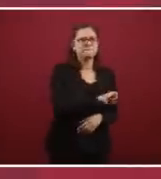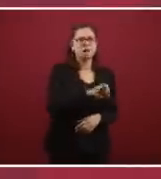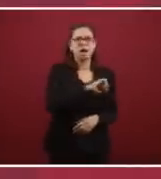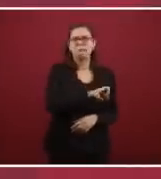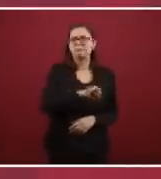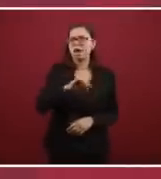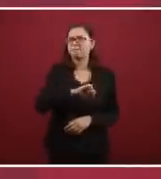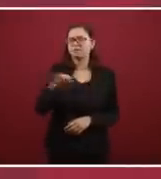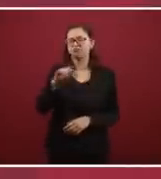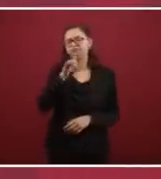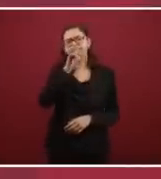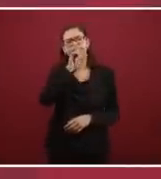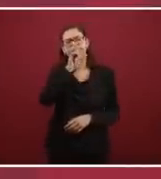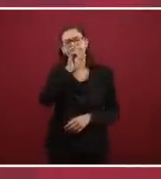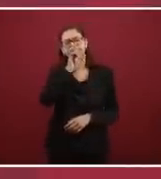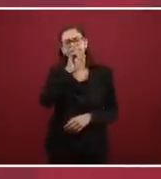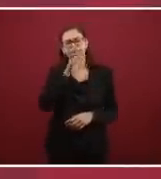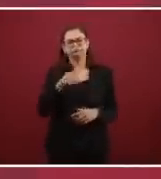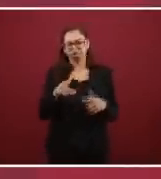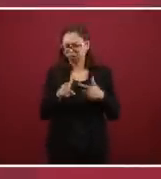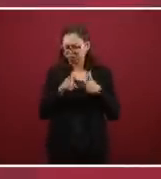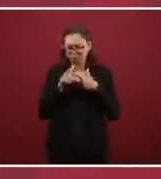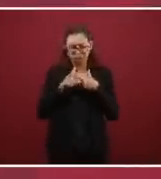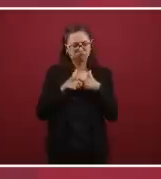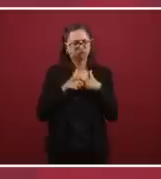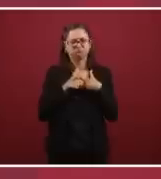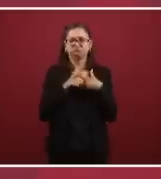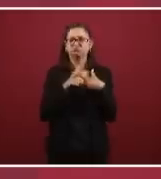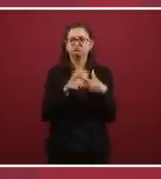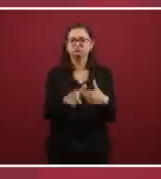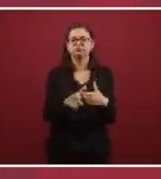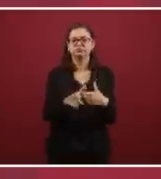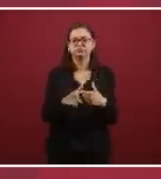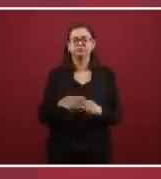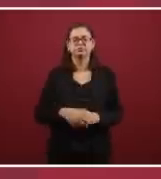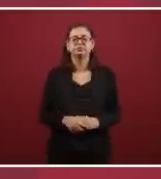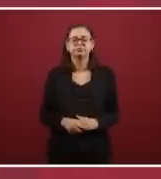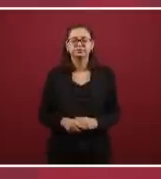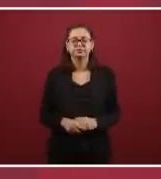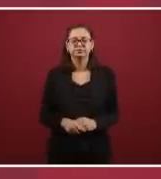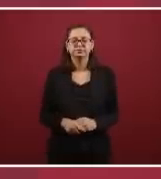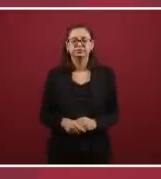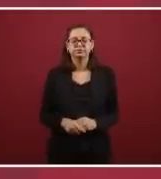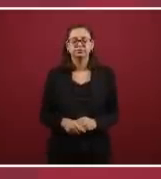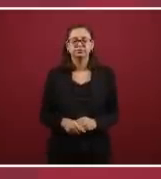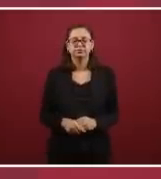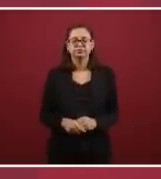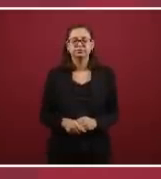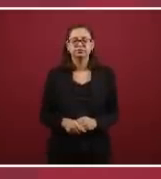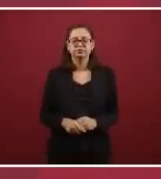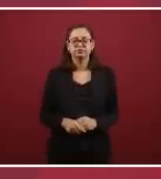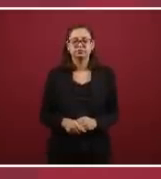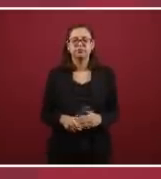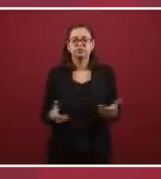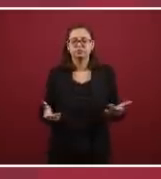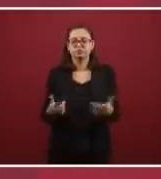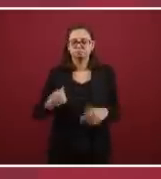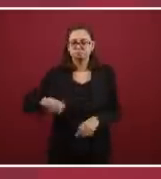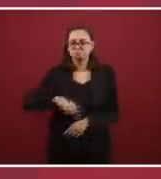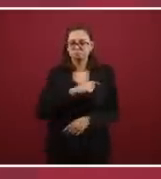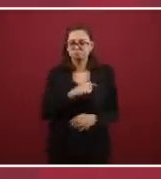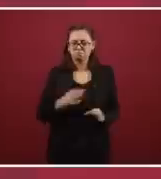precios de los energéticos. Estamos cumpliendo con